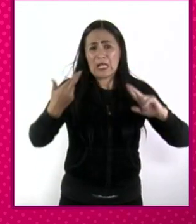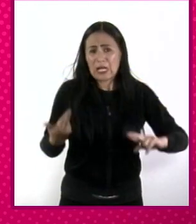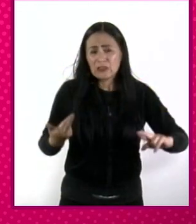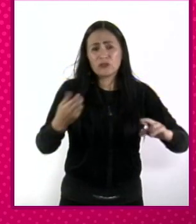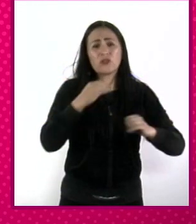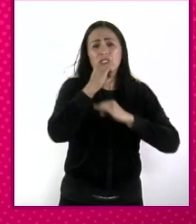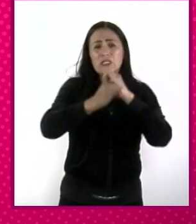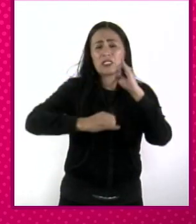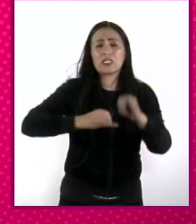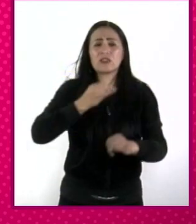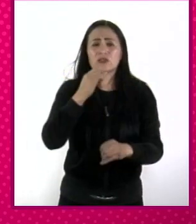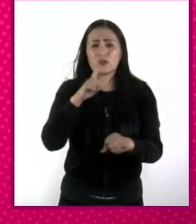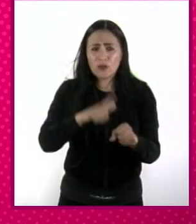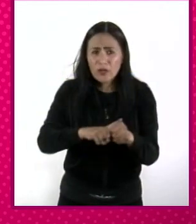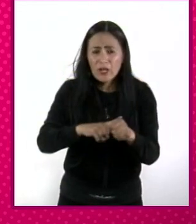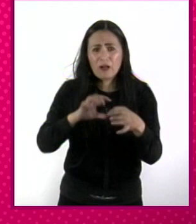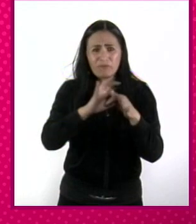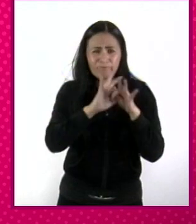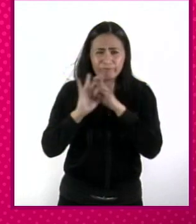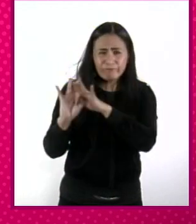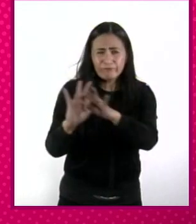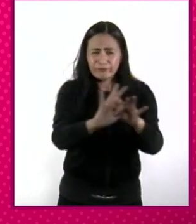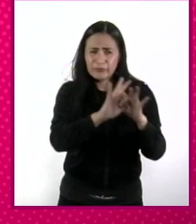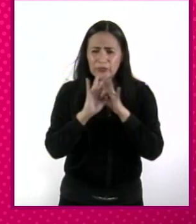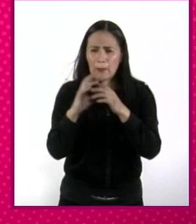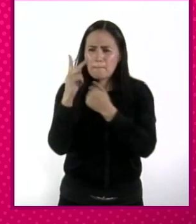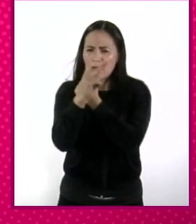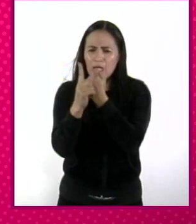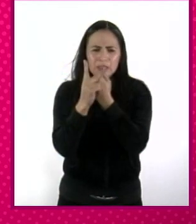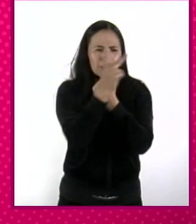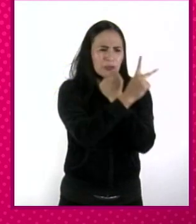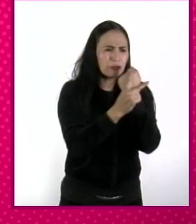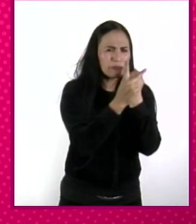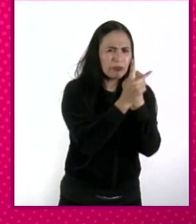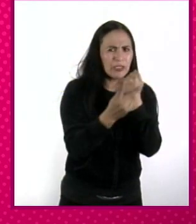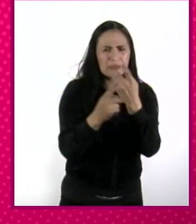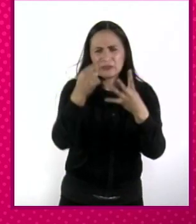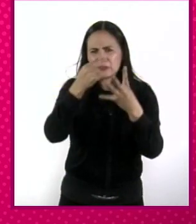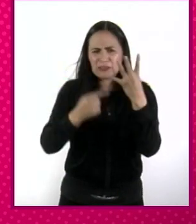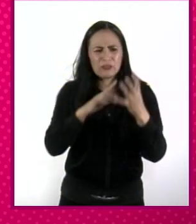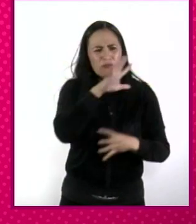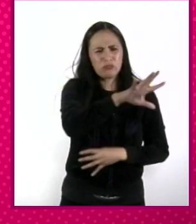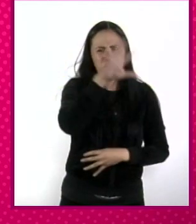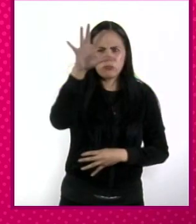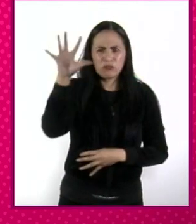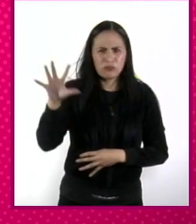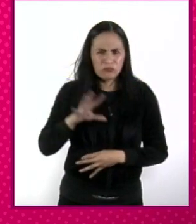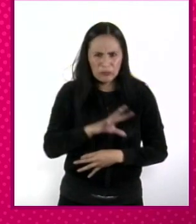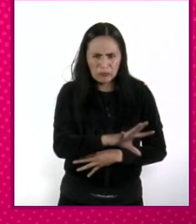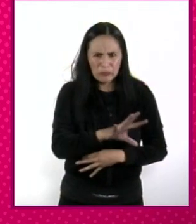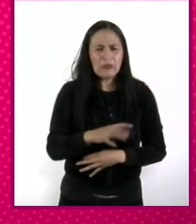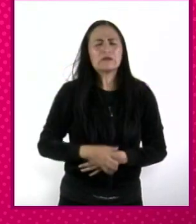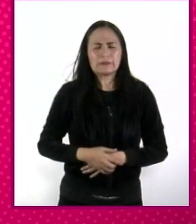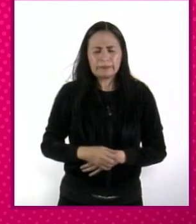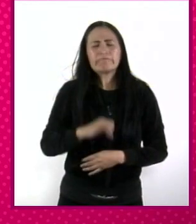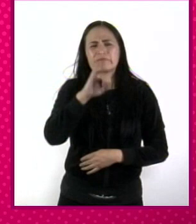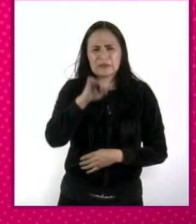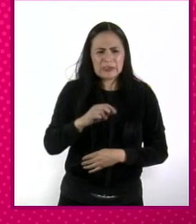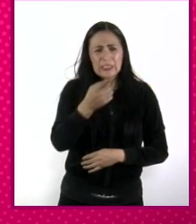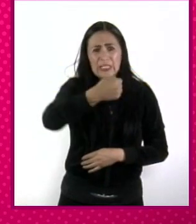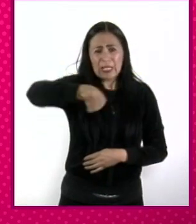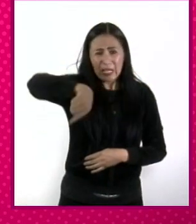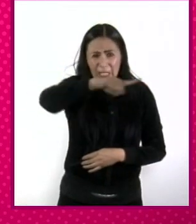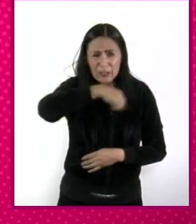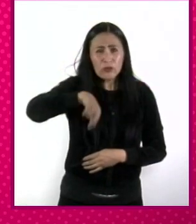de una gran alianza entre países de todos los continentes que reconozcan que estamos en